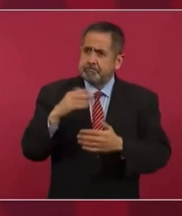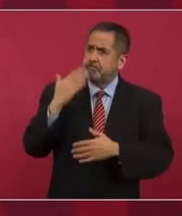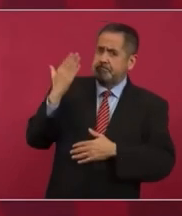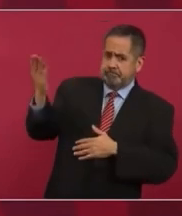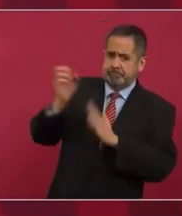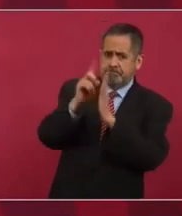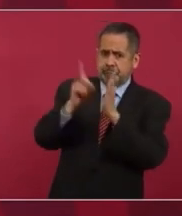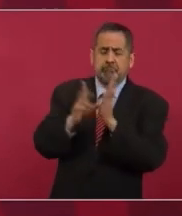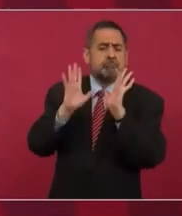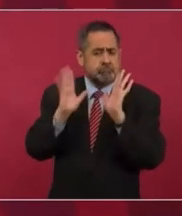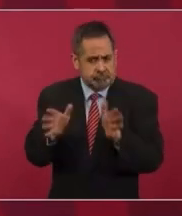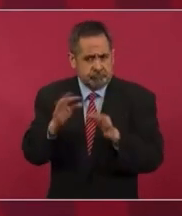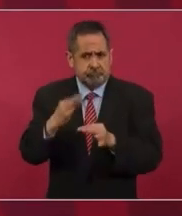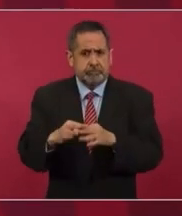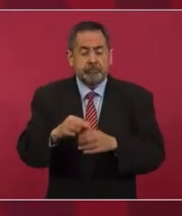se le